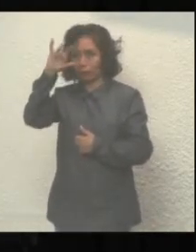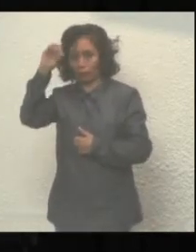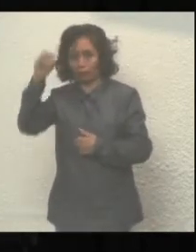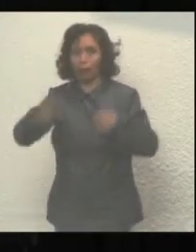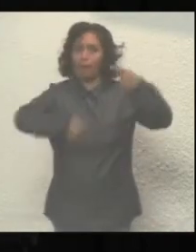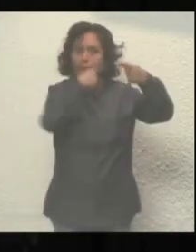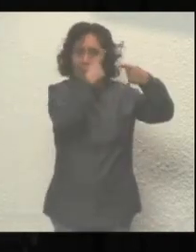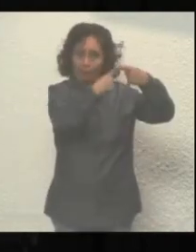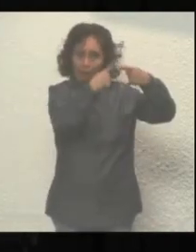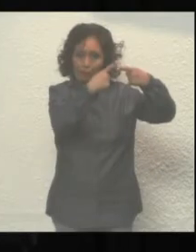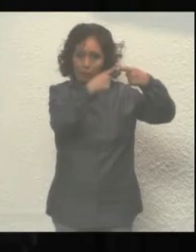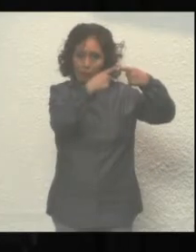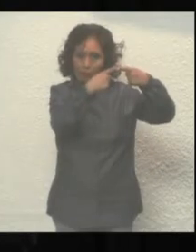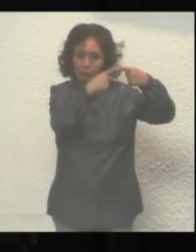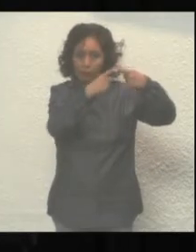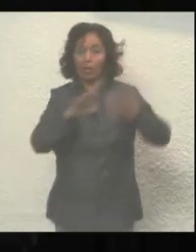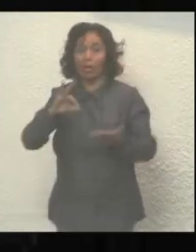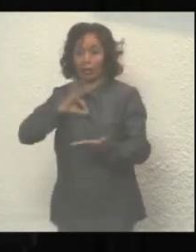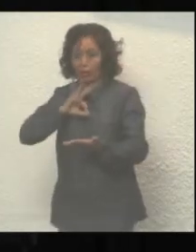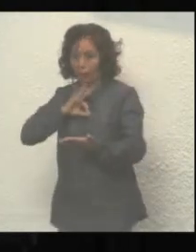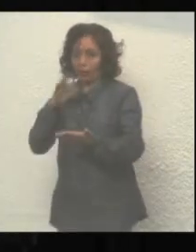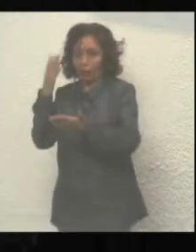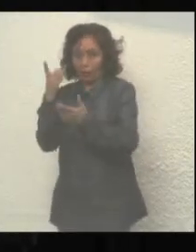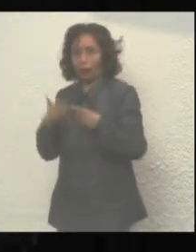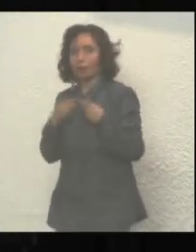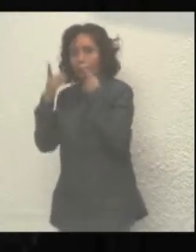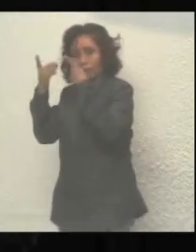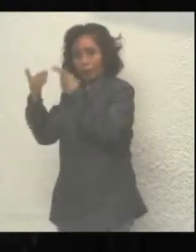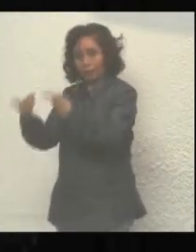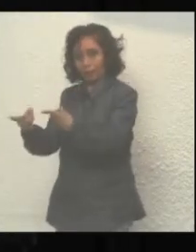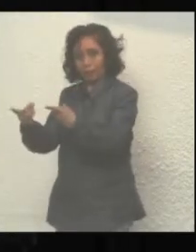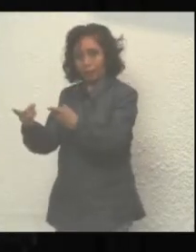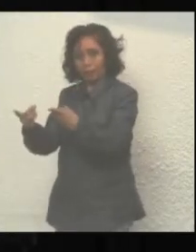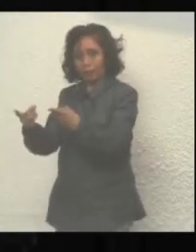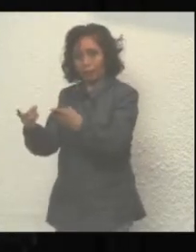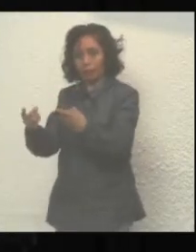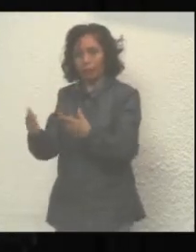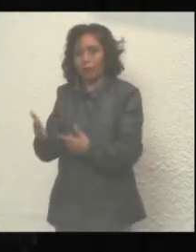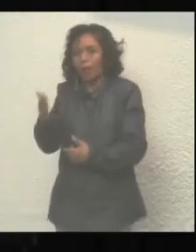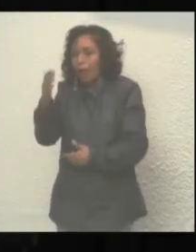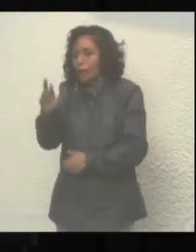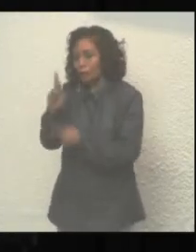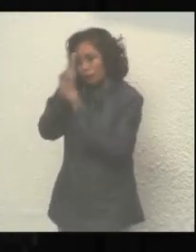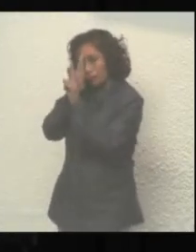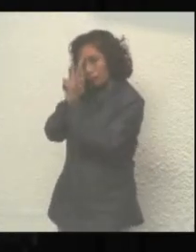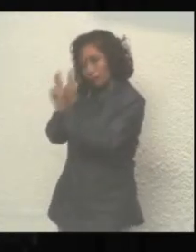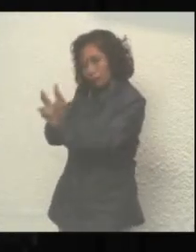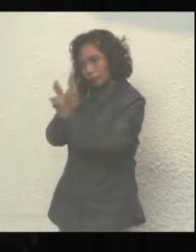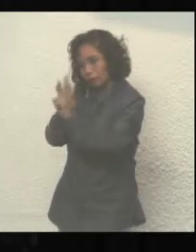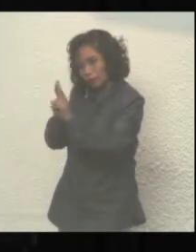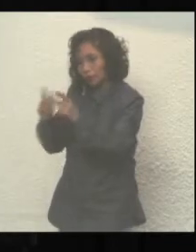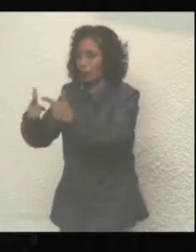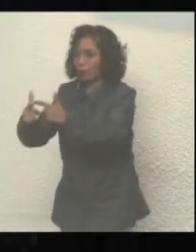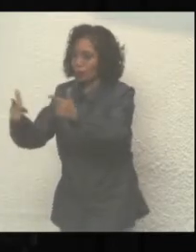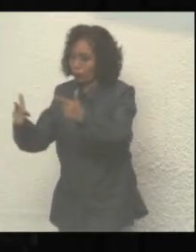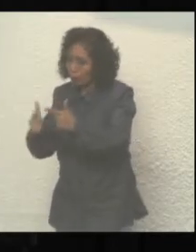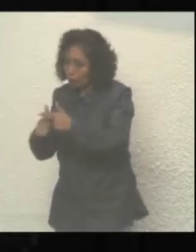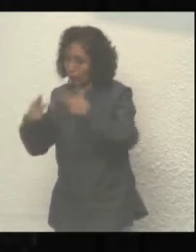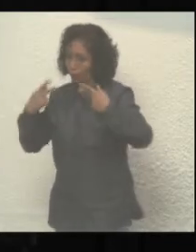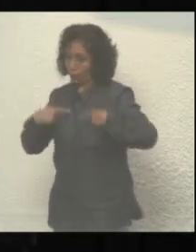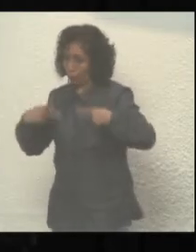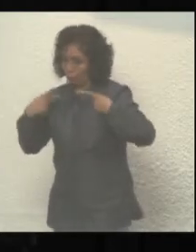se instituye la medalla al mérito indígena Maya Cecilio Chi para reconocer a los ciudadanos, agrupaciones sociales